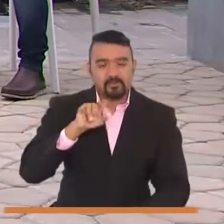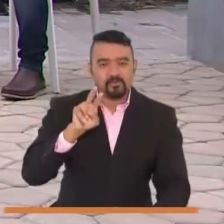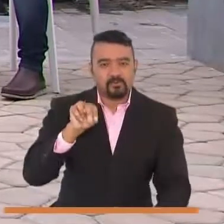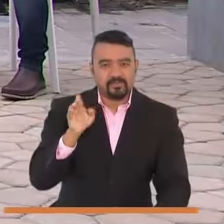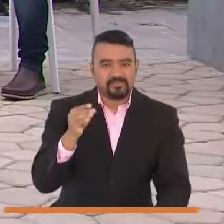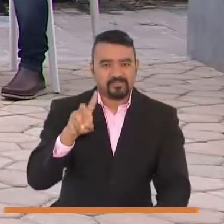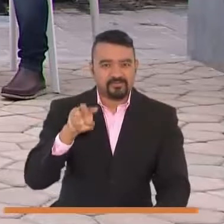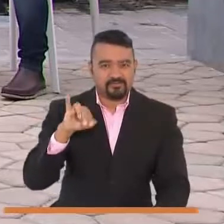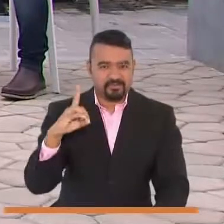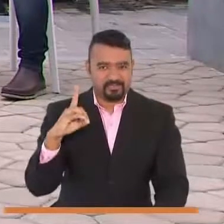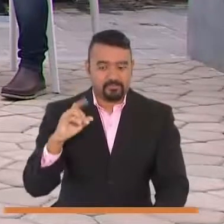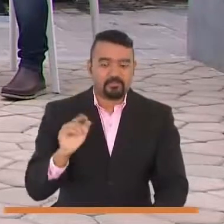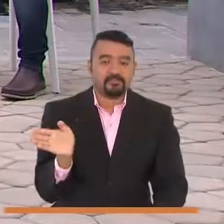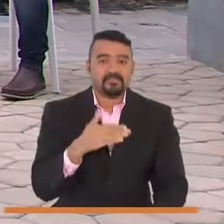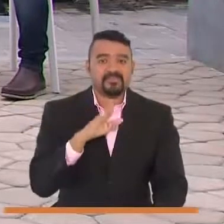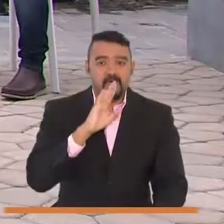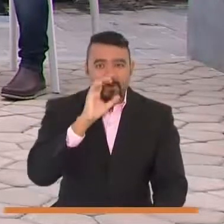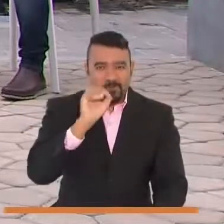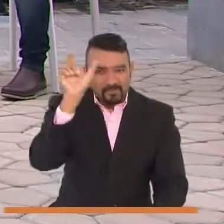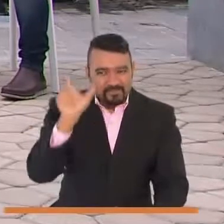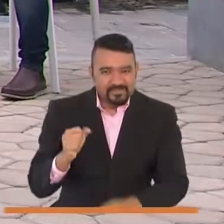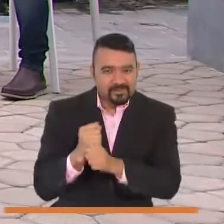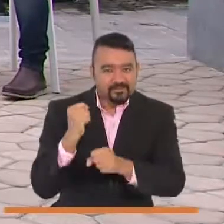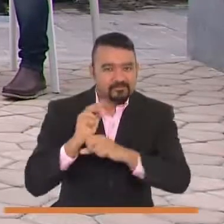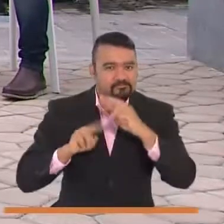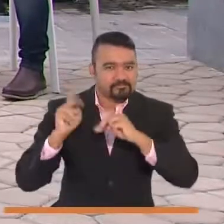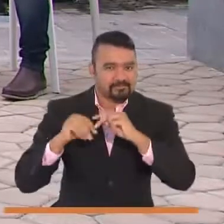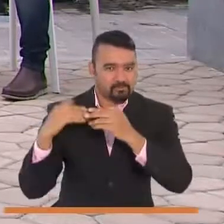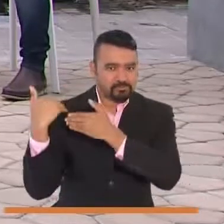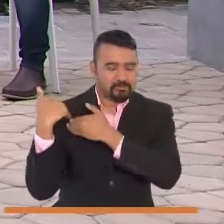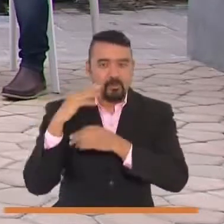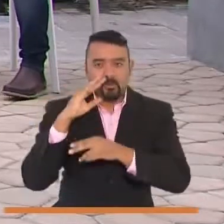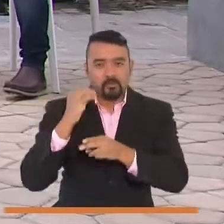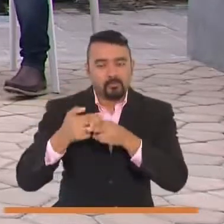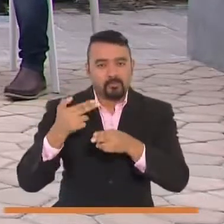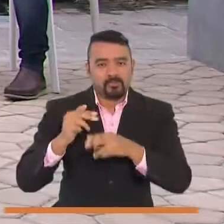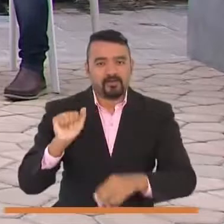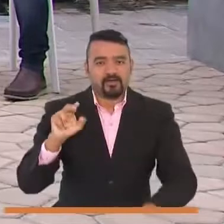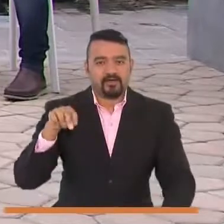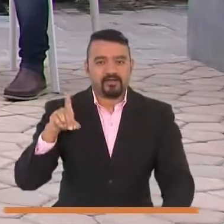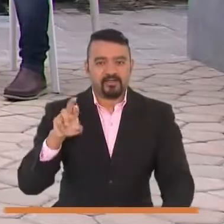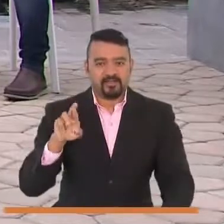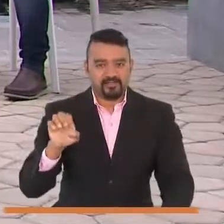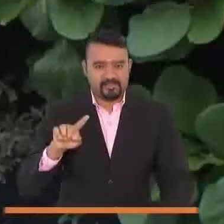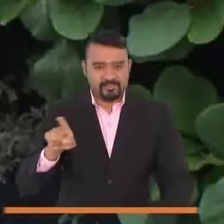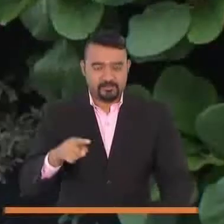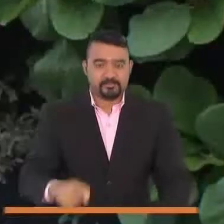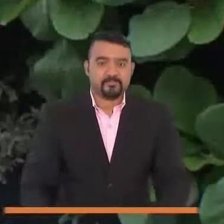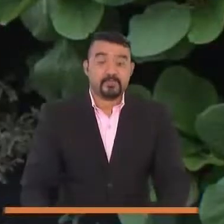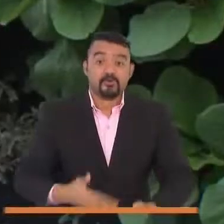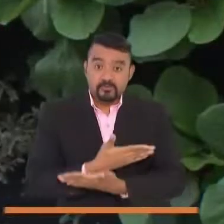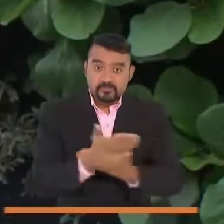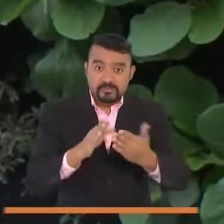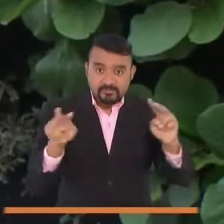con nosotros el secretario de Obras Públicas de esta localidad, el señor Andrés Aristizábal. A todos ustedes,